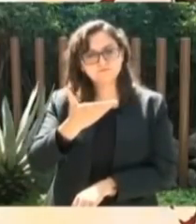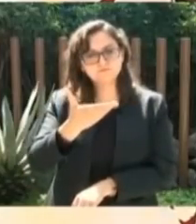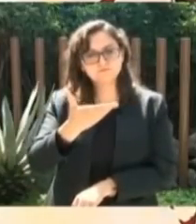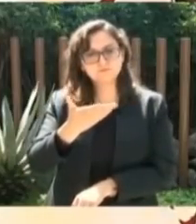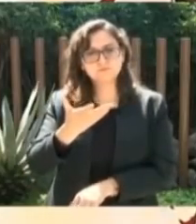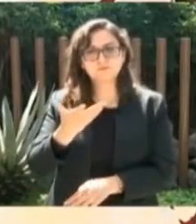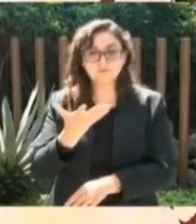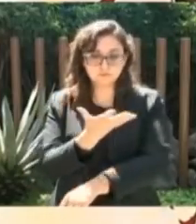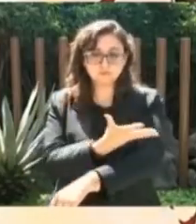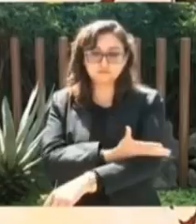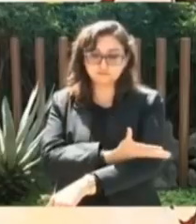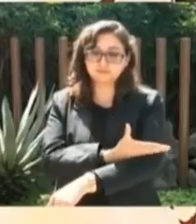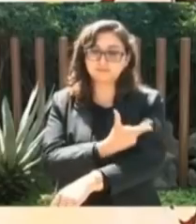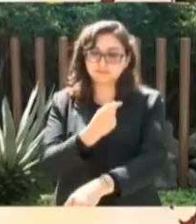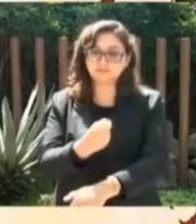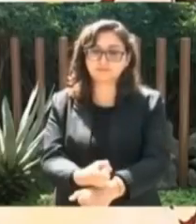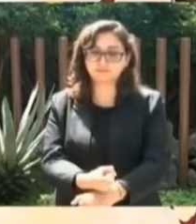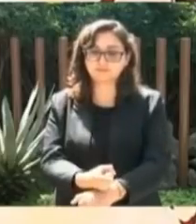la honestidad.